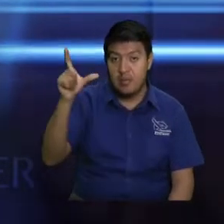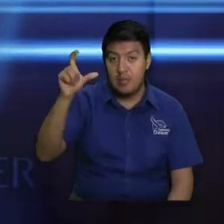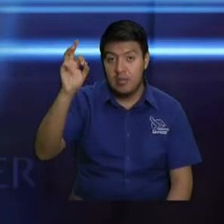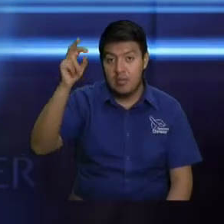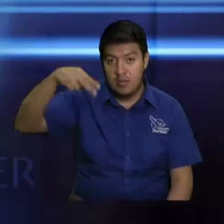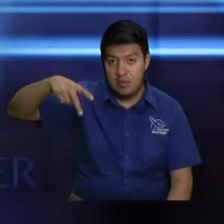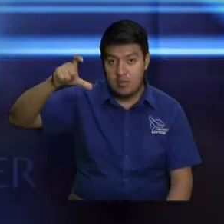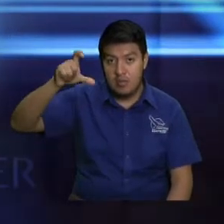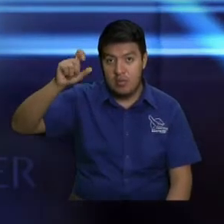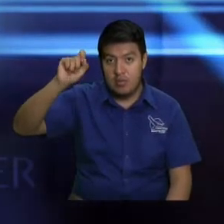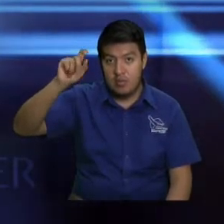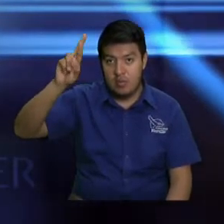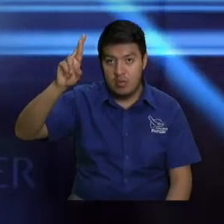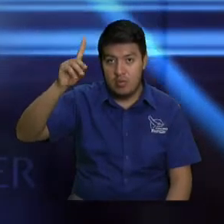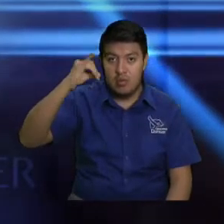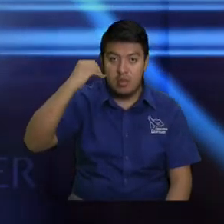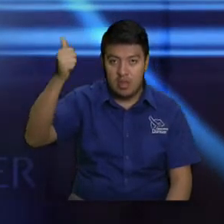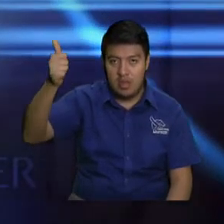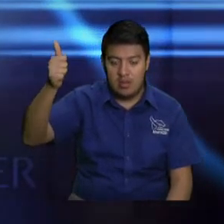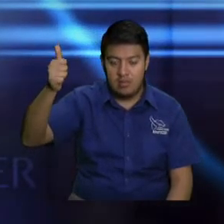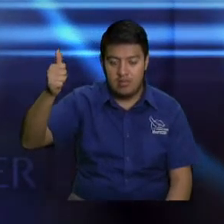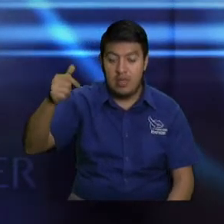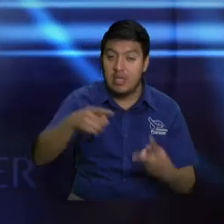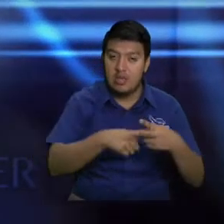Vale, empecemos por donde tenemos que empezar, pues.